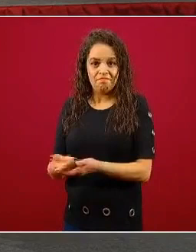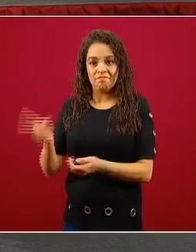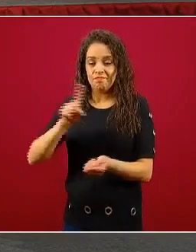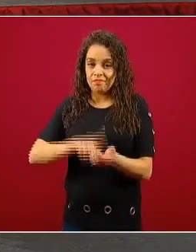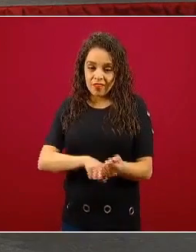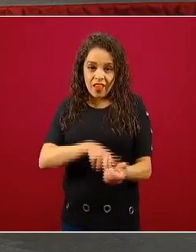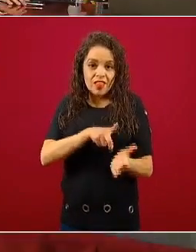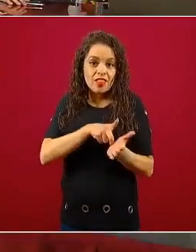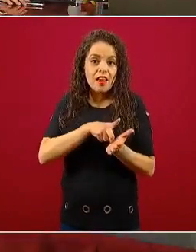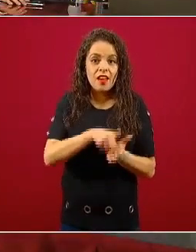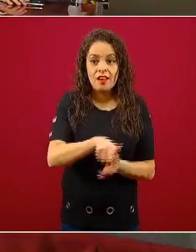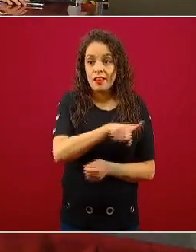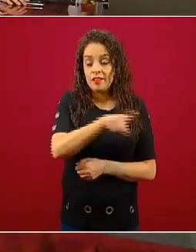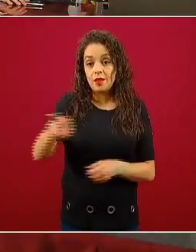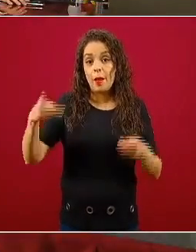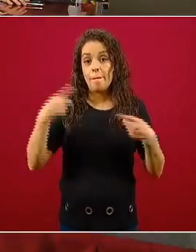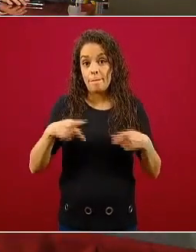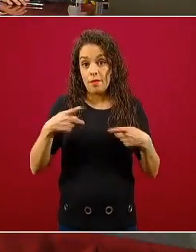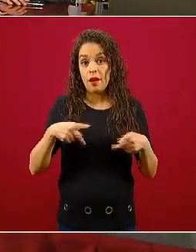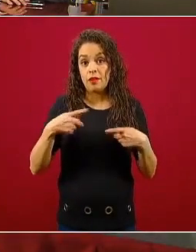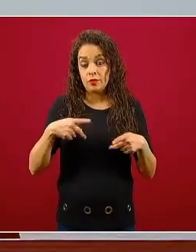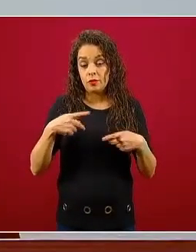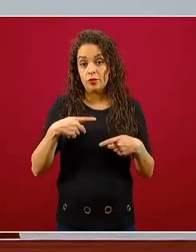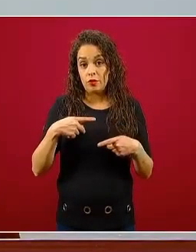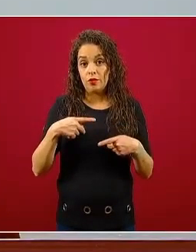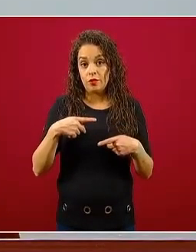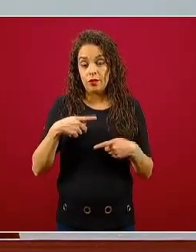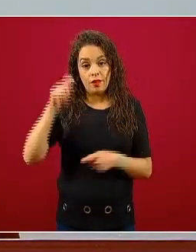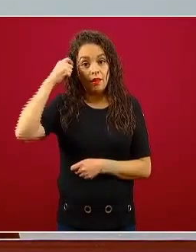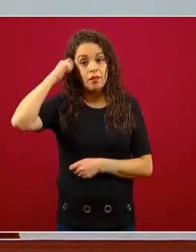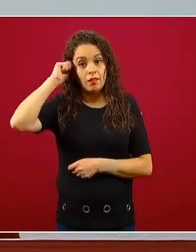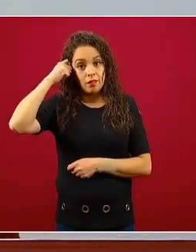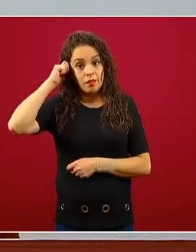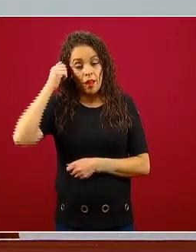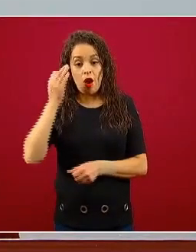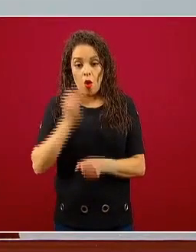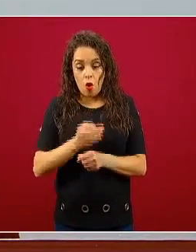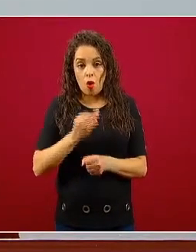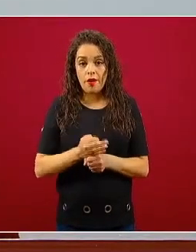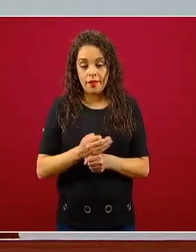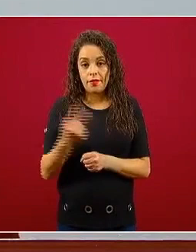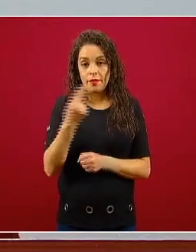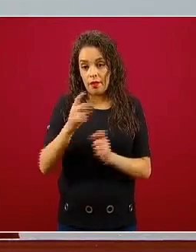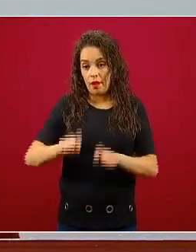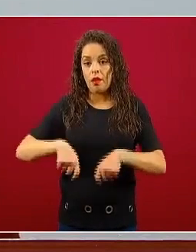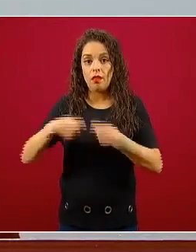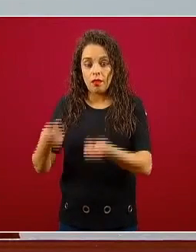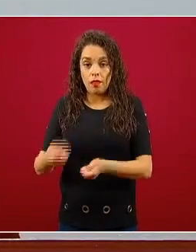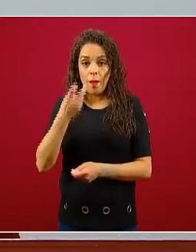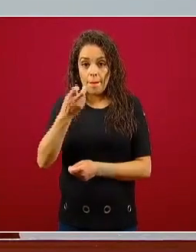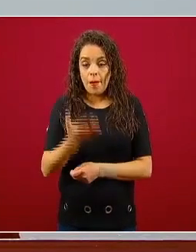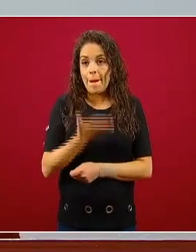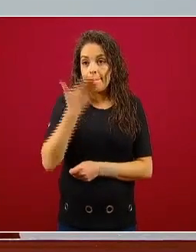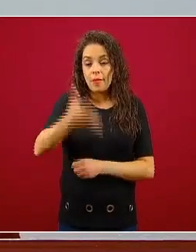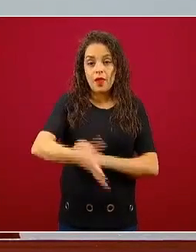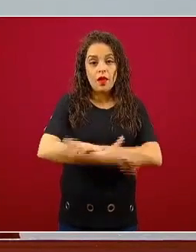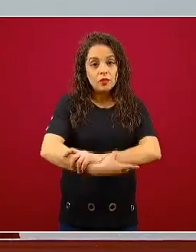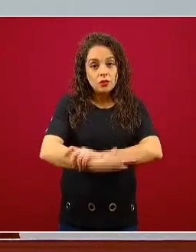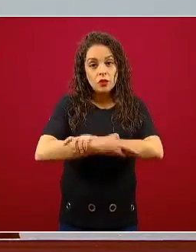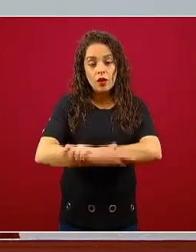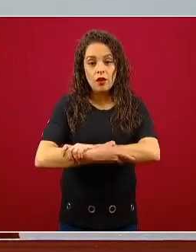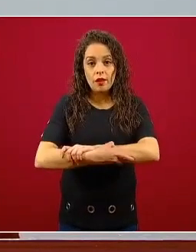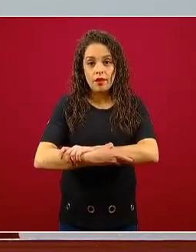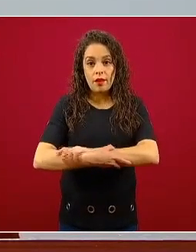las trabajadoras del hogar merecen en este momento, y pedimos esa solidaridad a los empleadores para que les